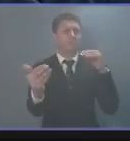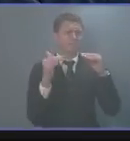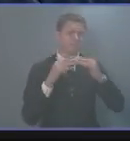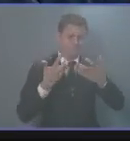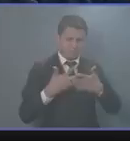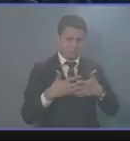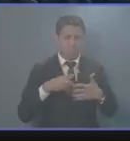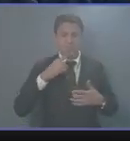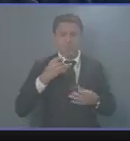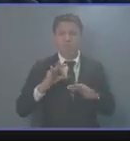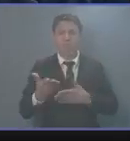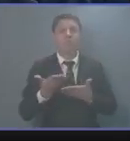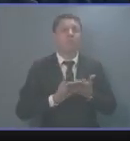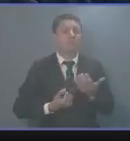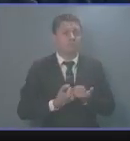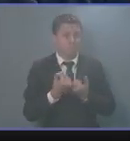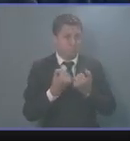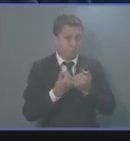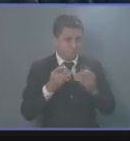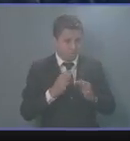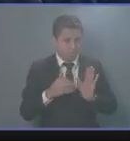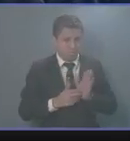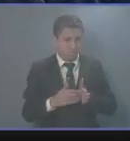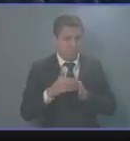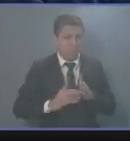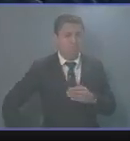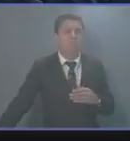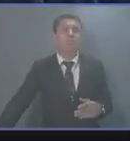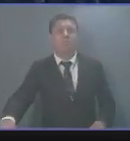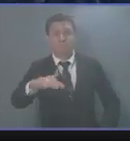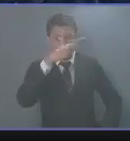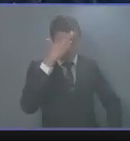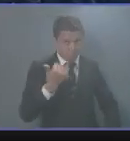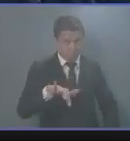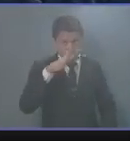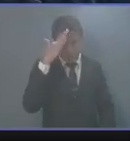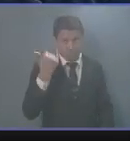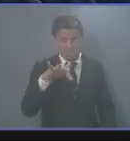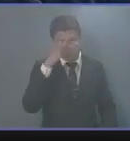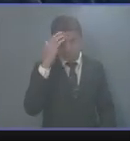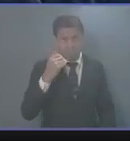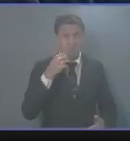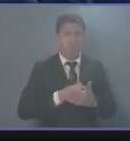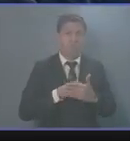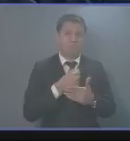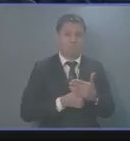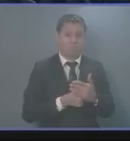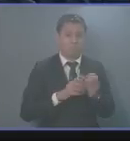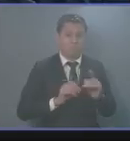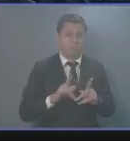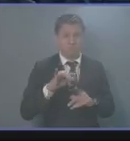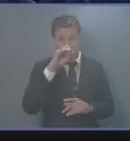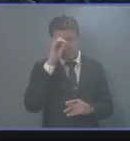que son fuentes y generadoras de la producción, de riqueza y de empleo.